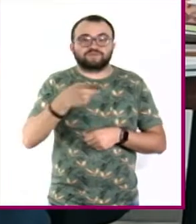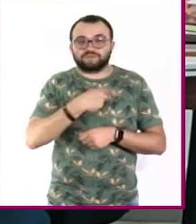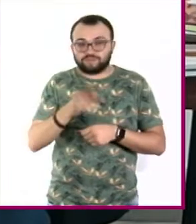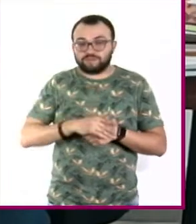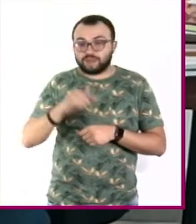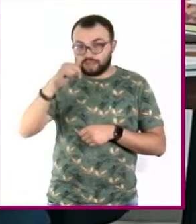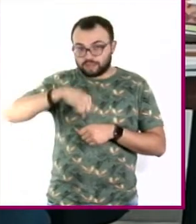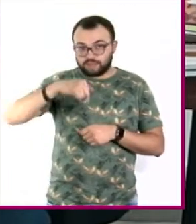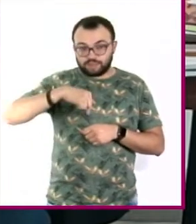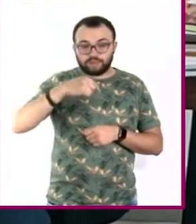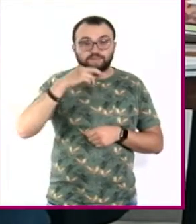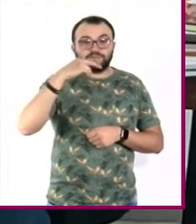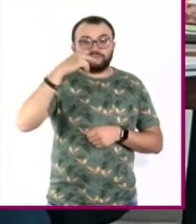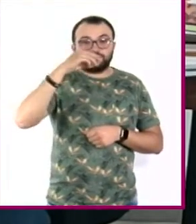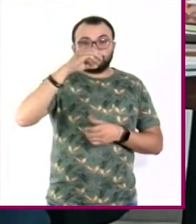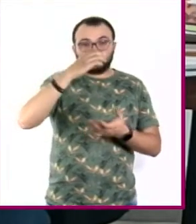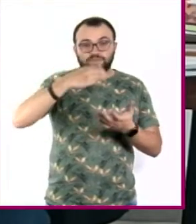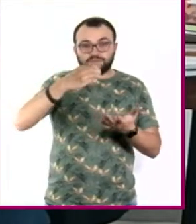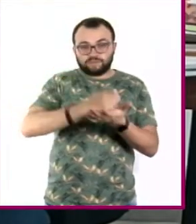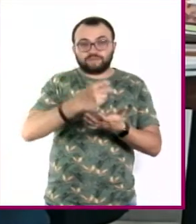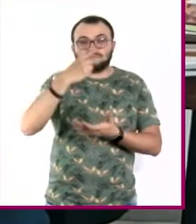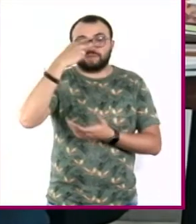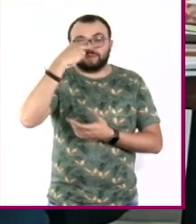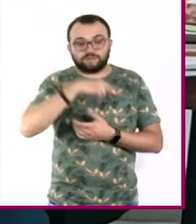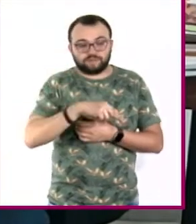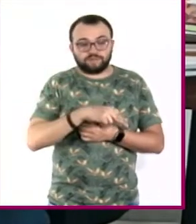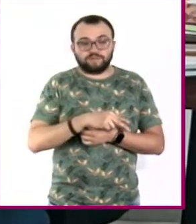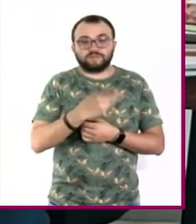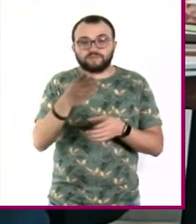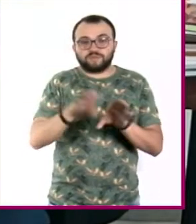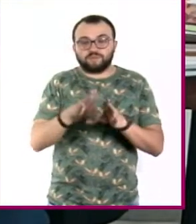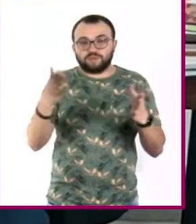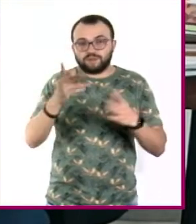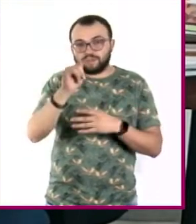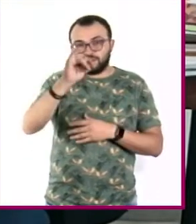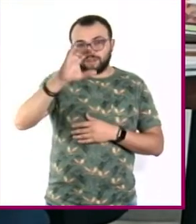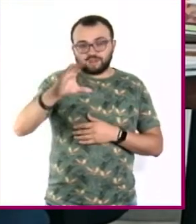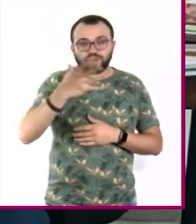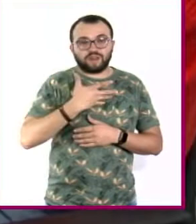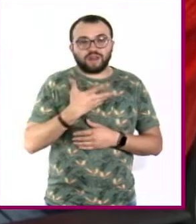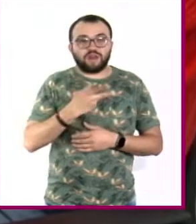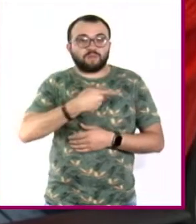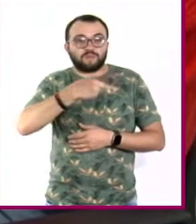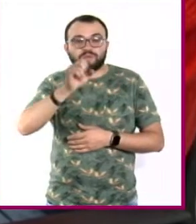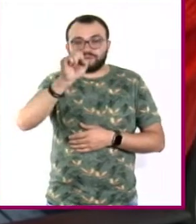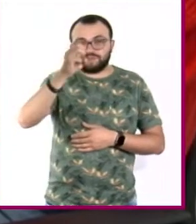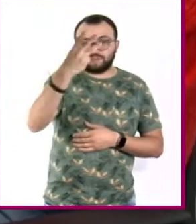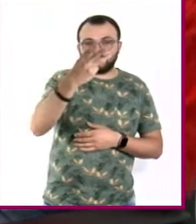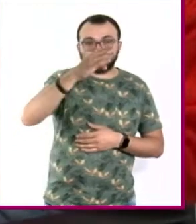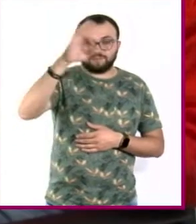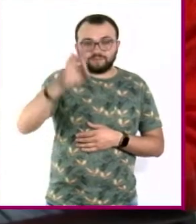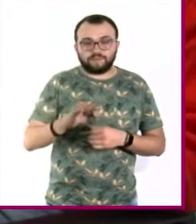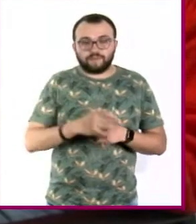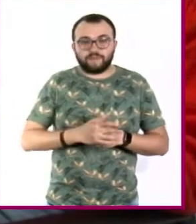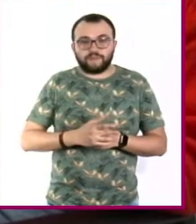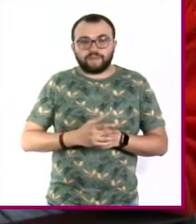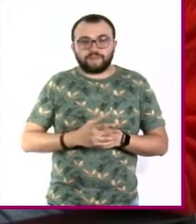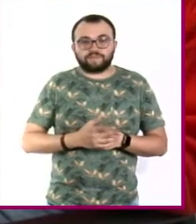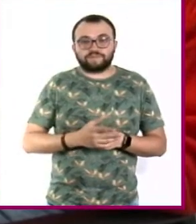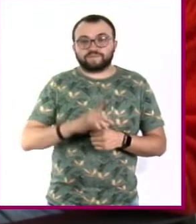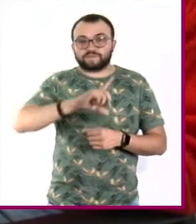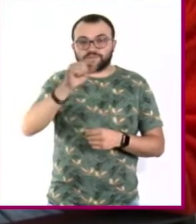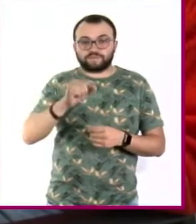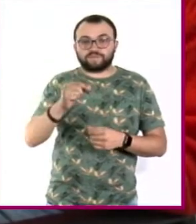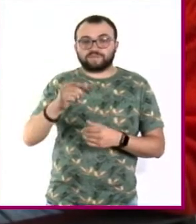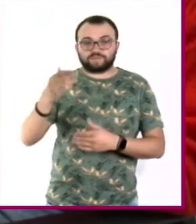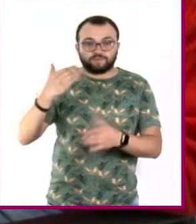aún y con el mejor índice de desarrollo de las TIC, tenía un porcentaje de pobreza del 66%. Y muy atrás está Chiapas,